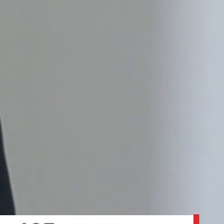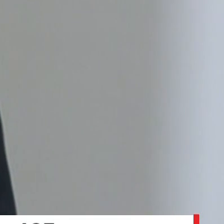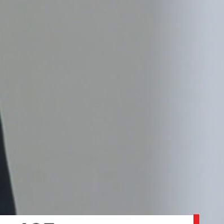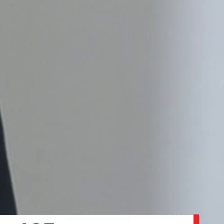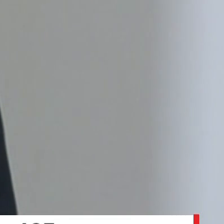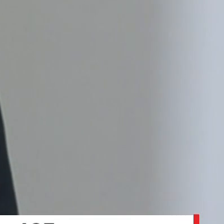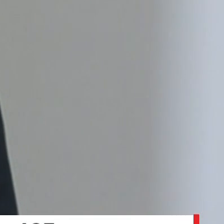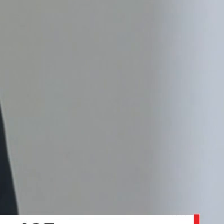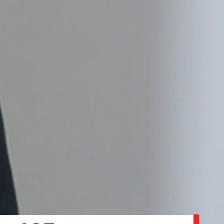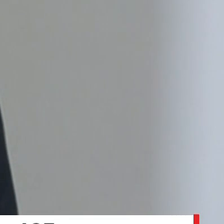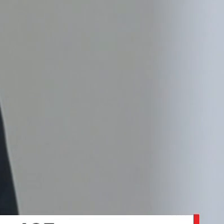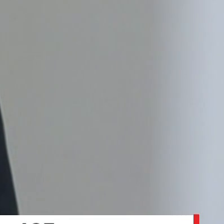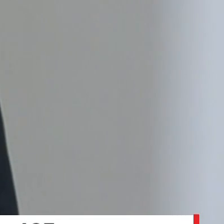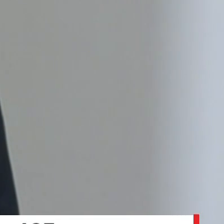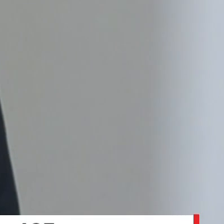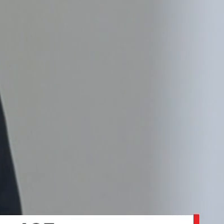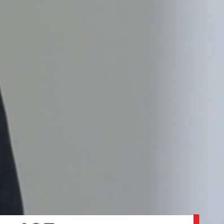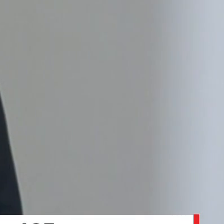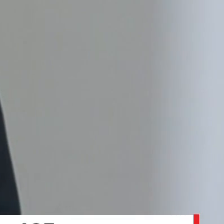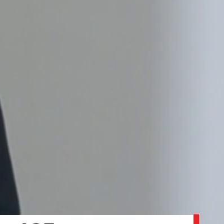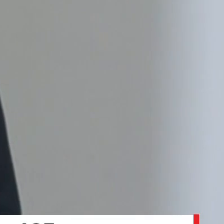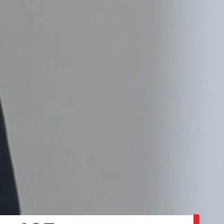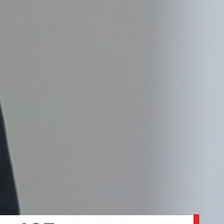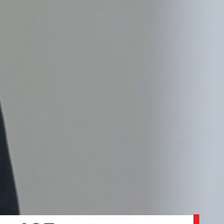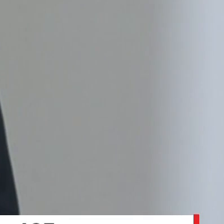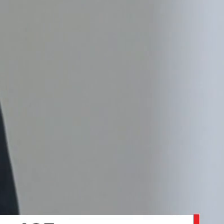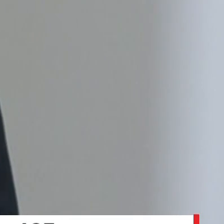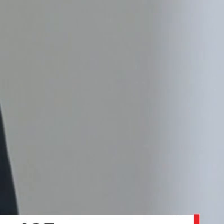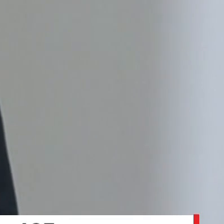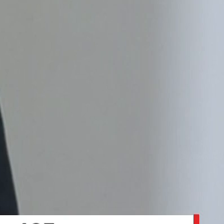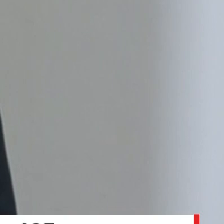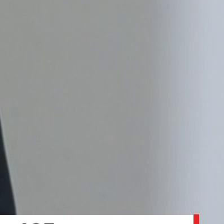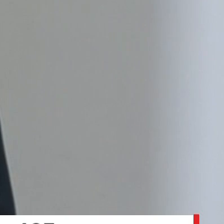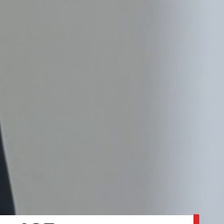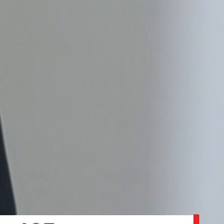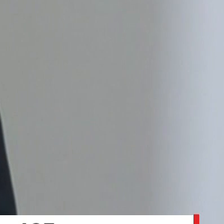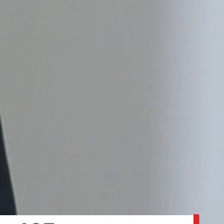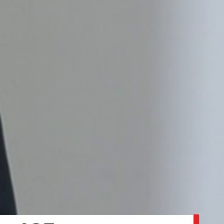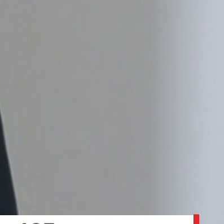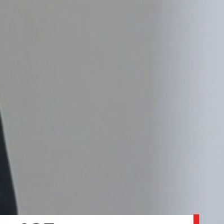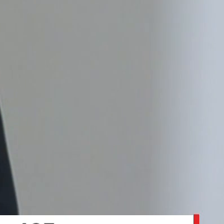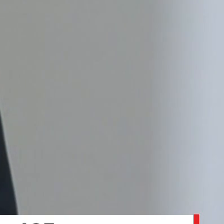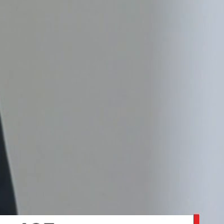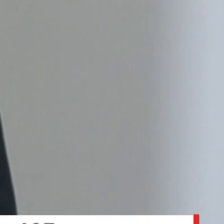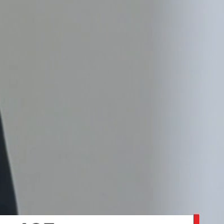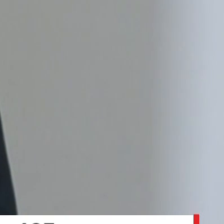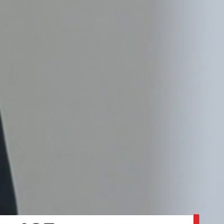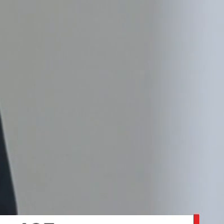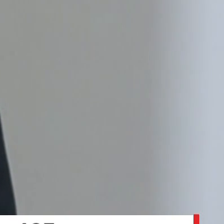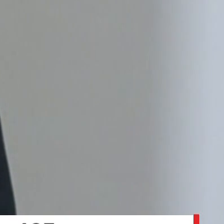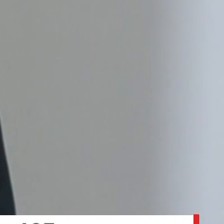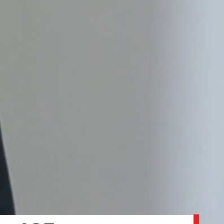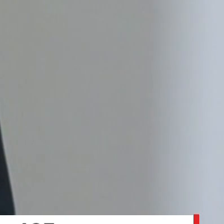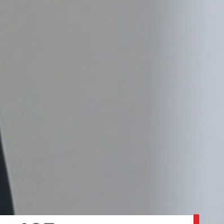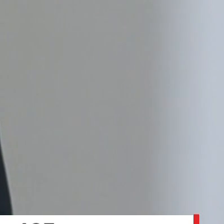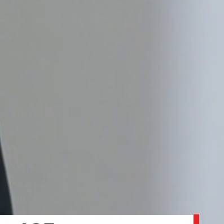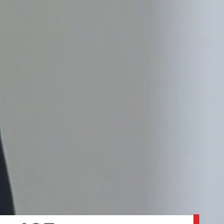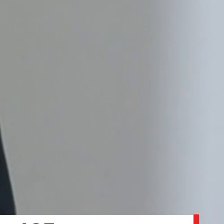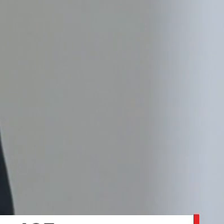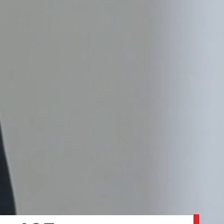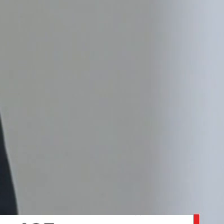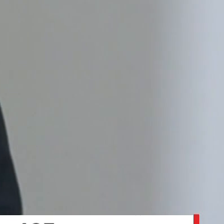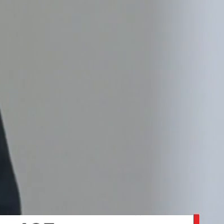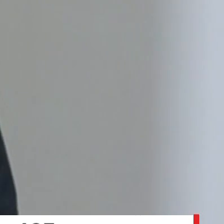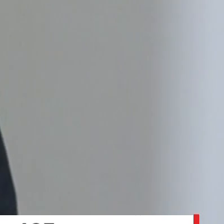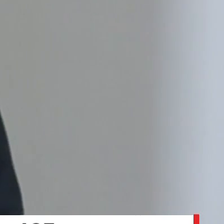una filtración de información esta mañana. Vamos a hacer una investigación administrativa para llegar a las últimas consecuencias